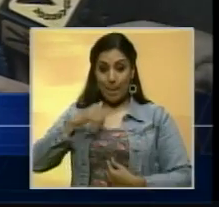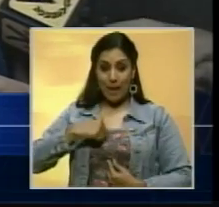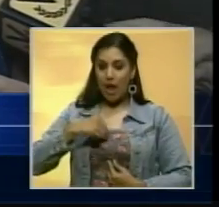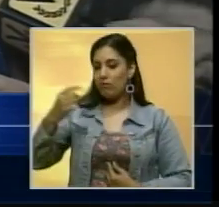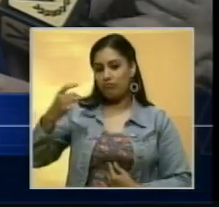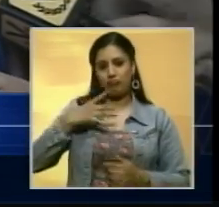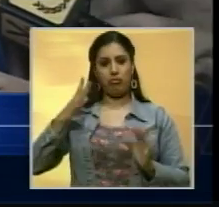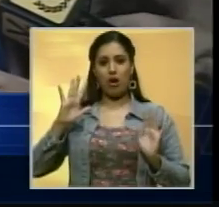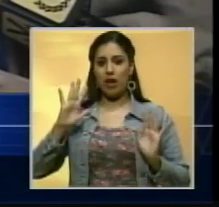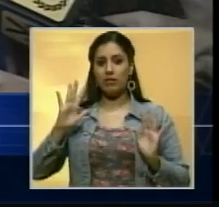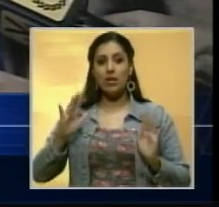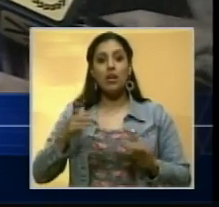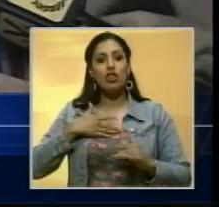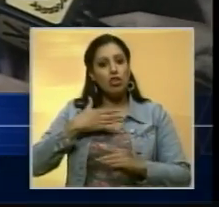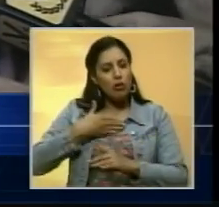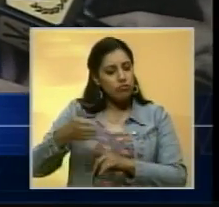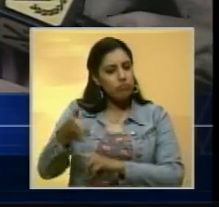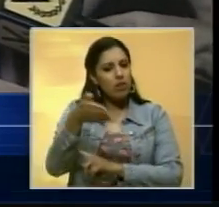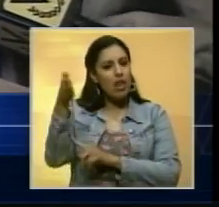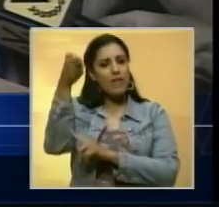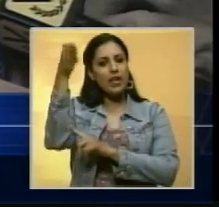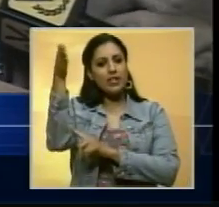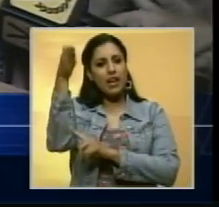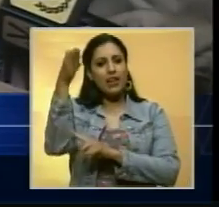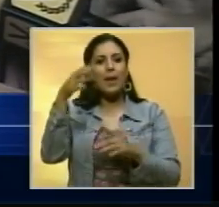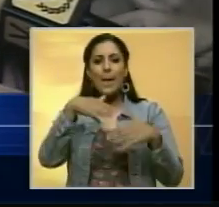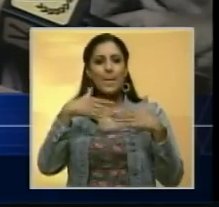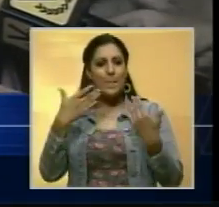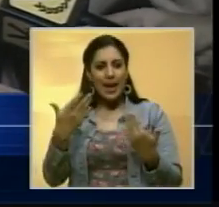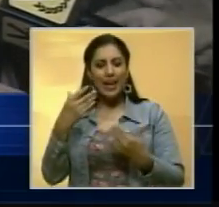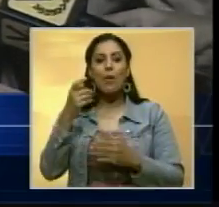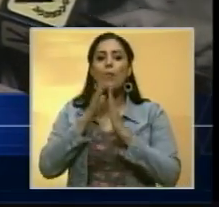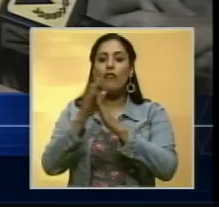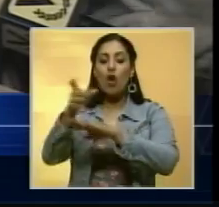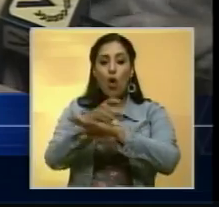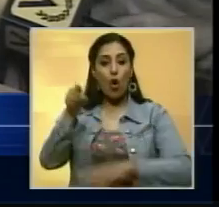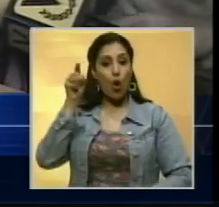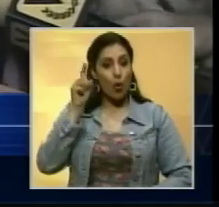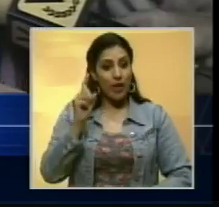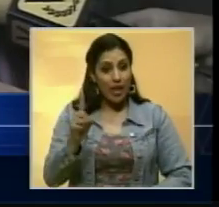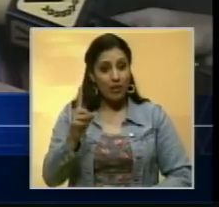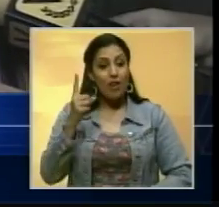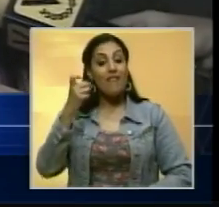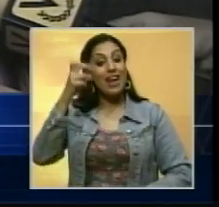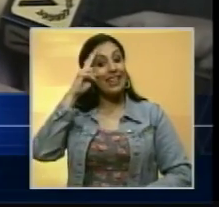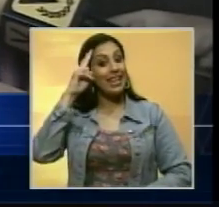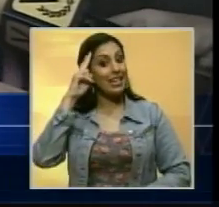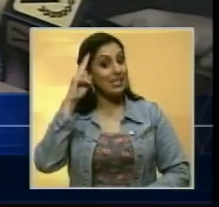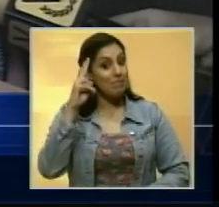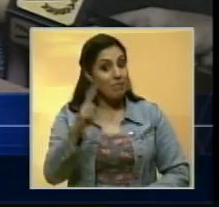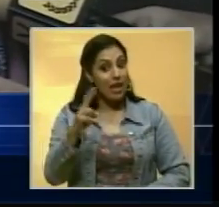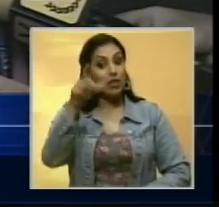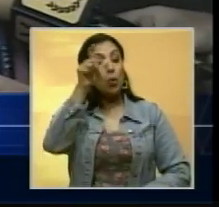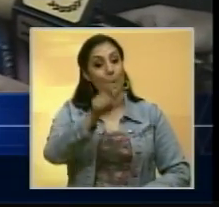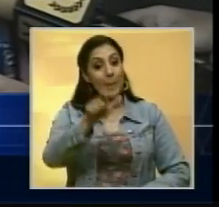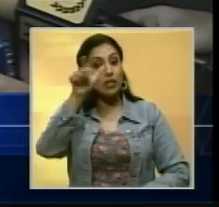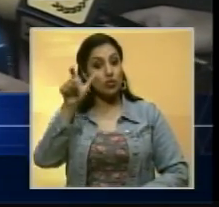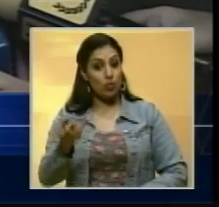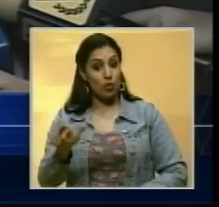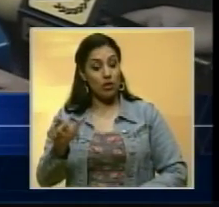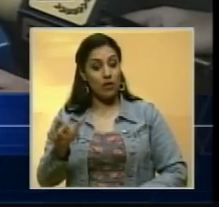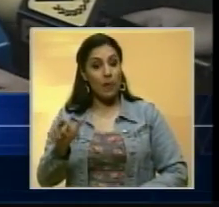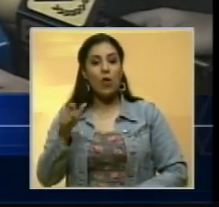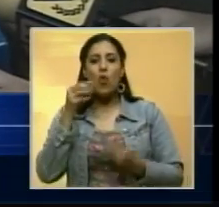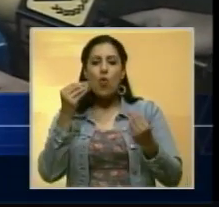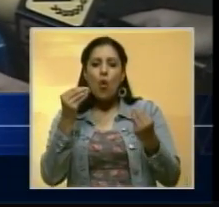yo levanto la bandera para decirle y pedirle al gobierno nacional respeto por la gente.